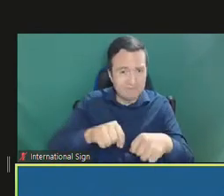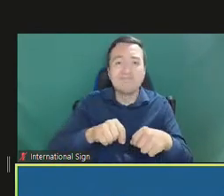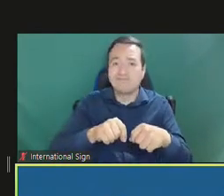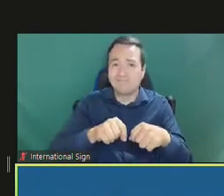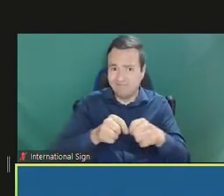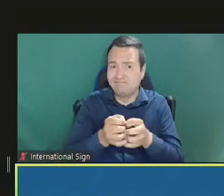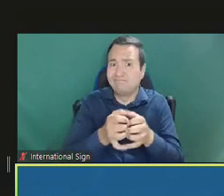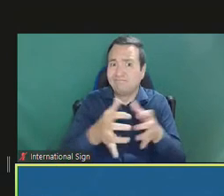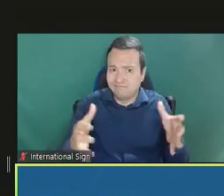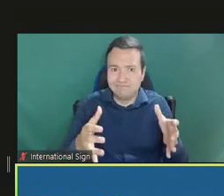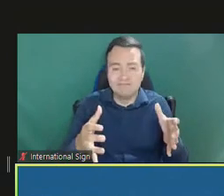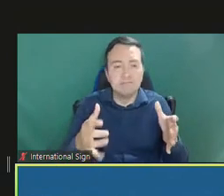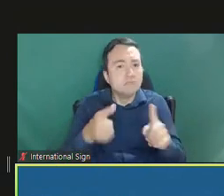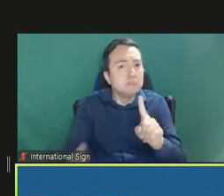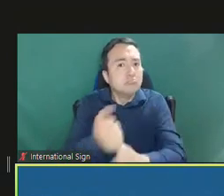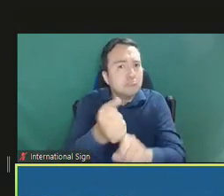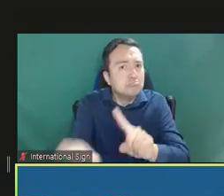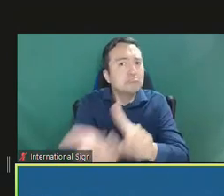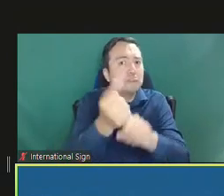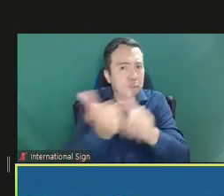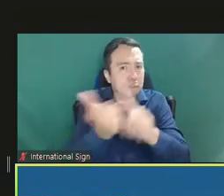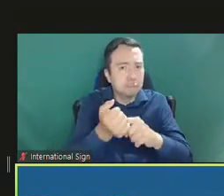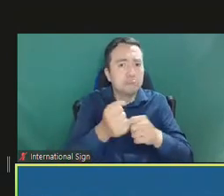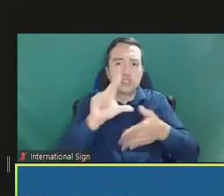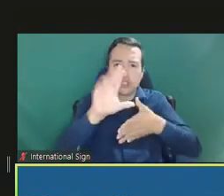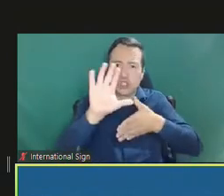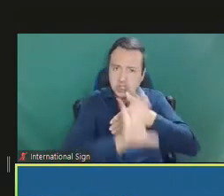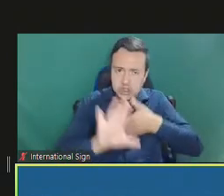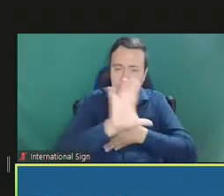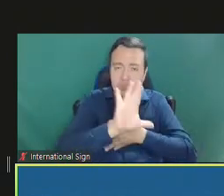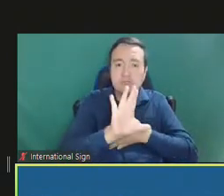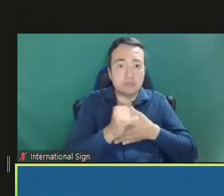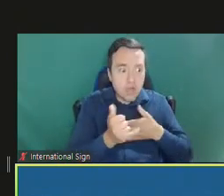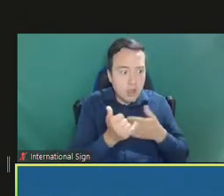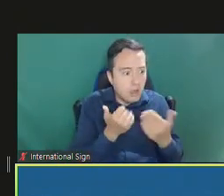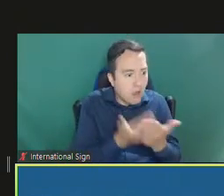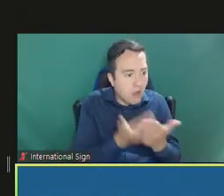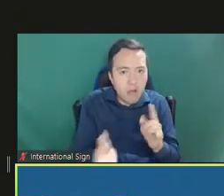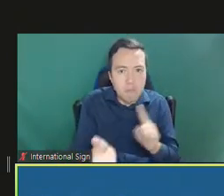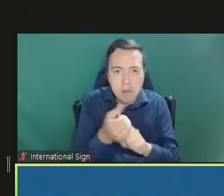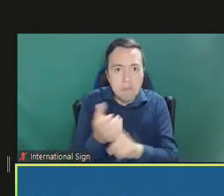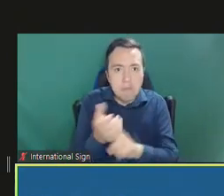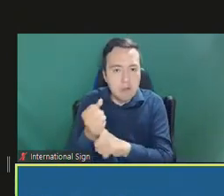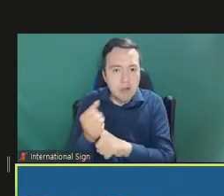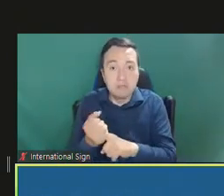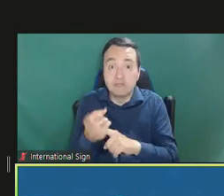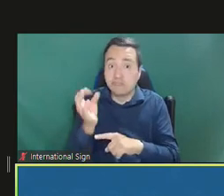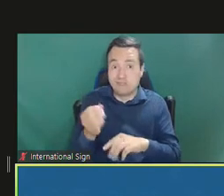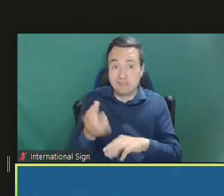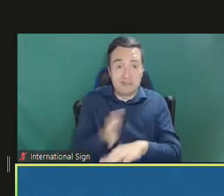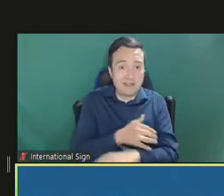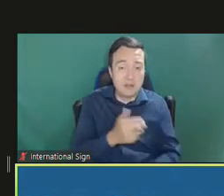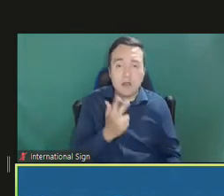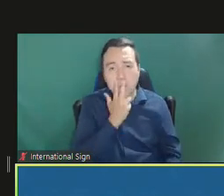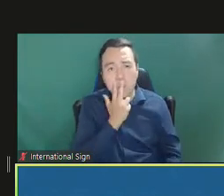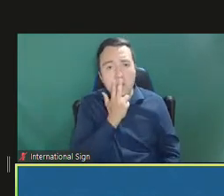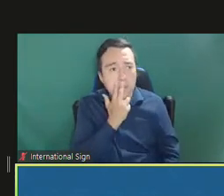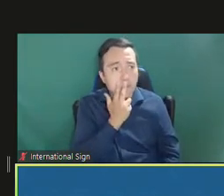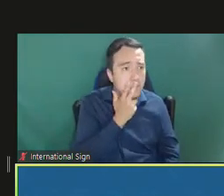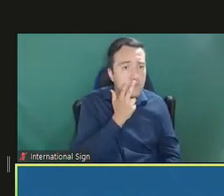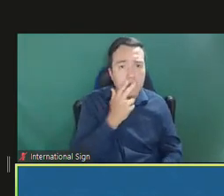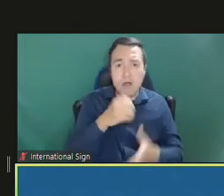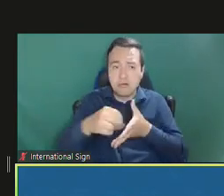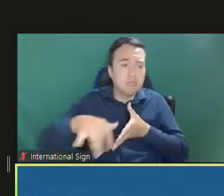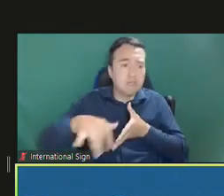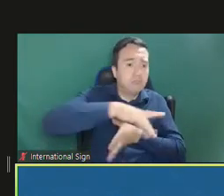importantes como toda la región de sudamérica que ha pasado a ser libre de humo en febrero del 2020